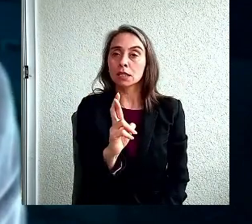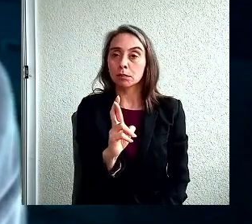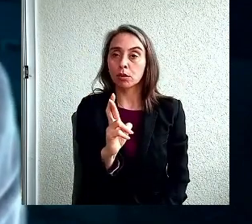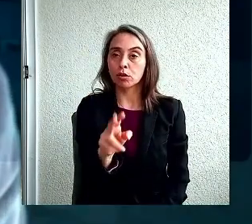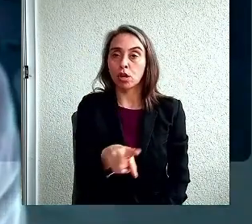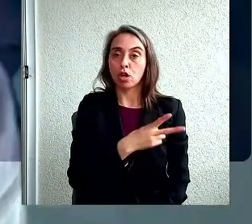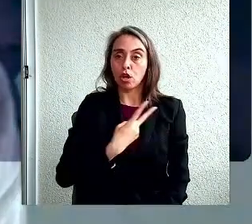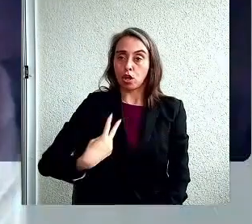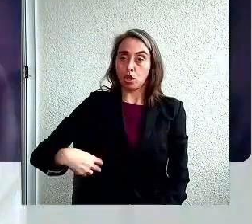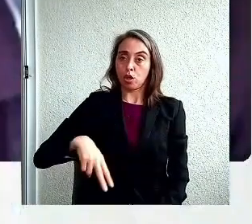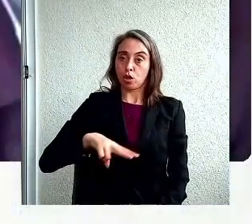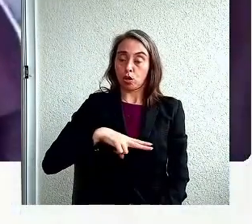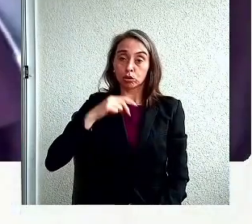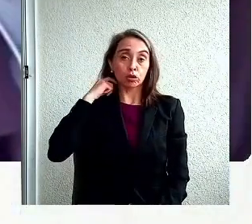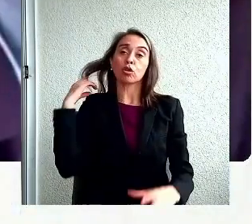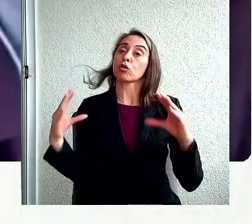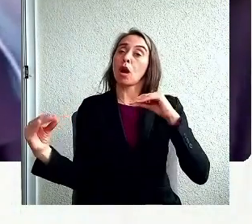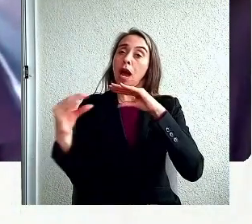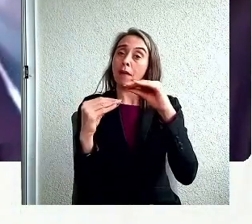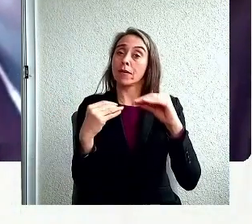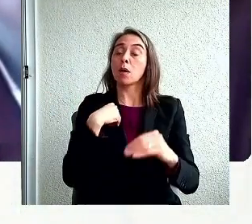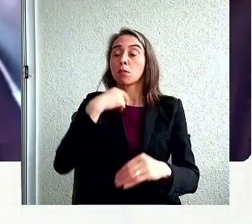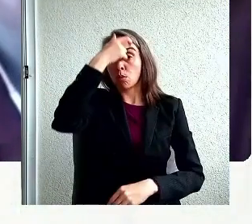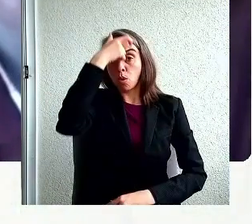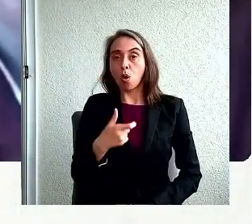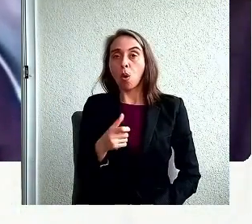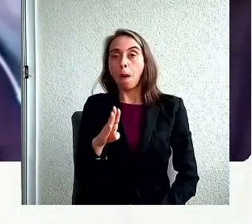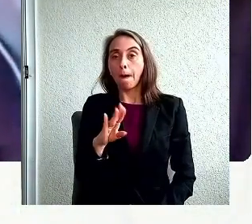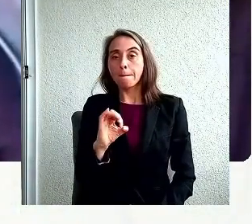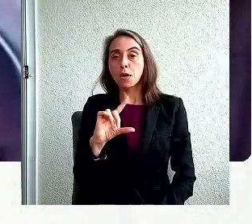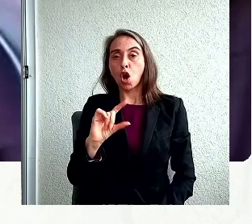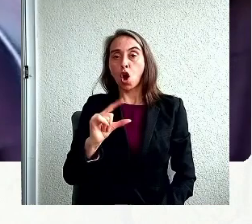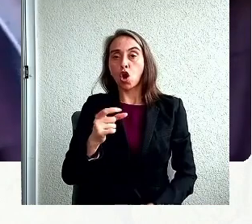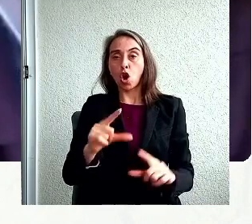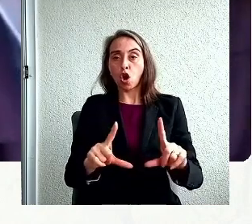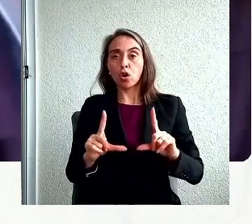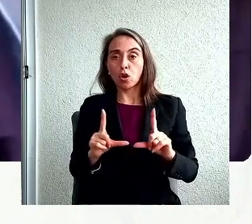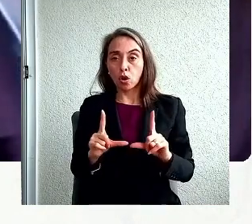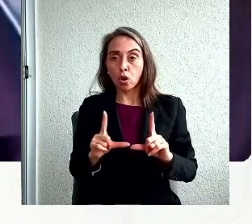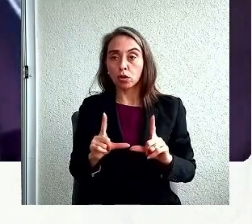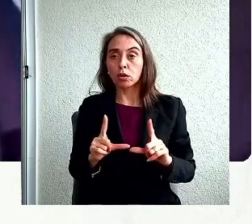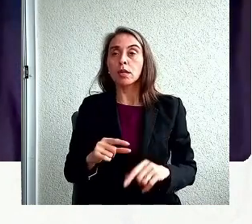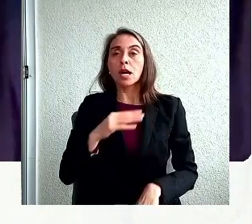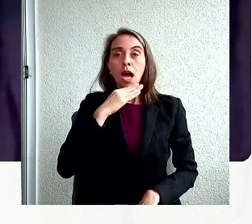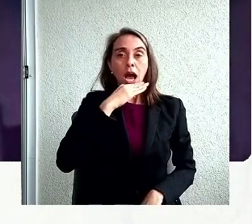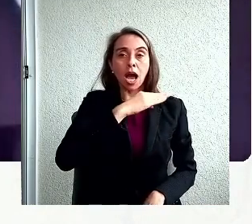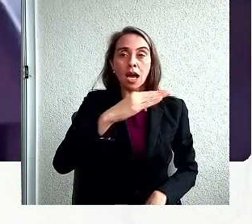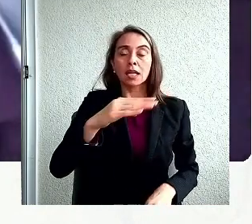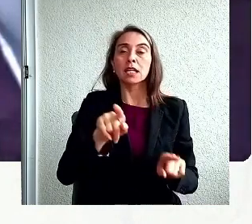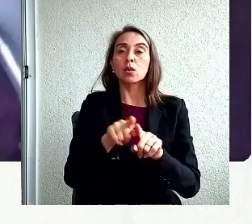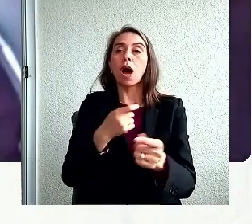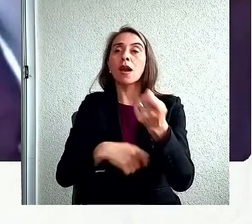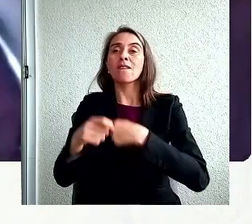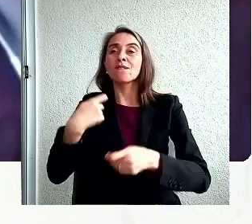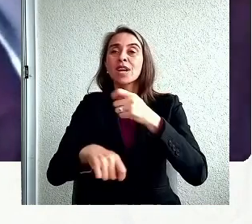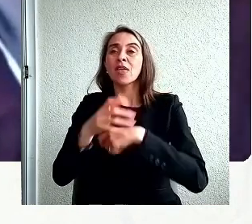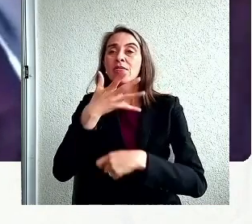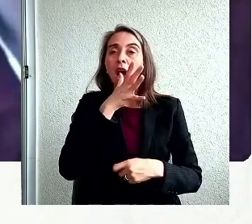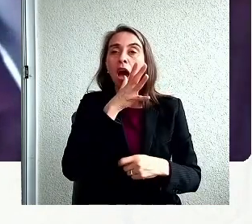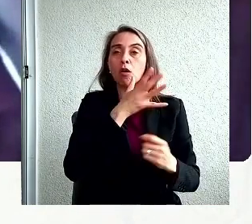nosotros como biólogos planteamos que la fruticultura en cierta medida es como vender agua y exportar agua.